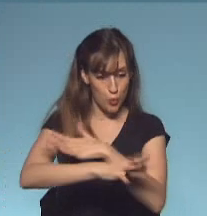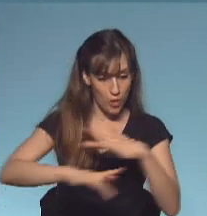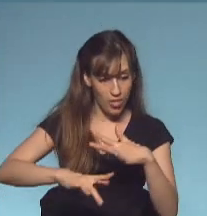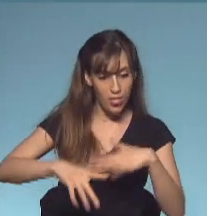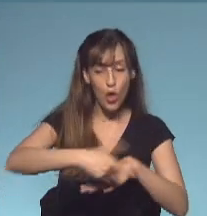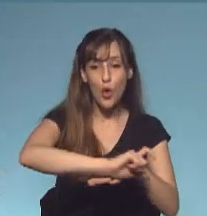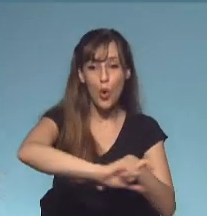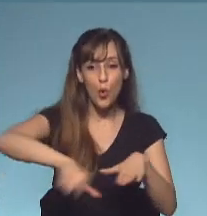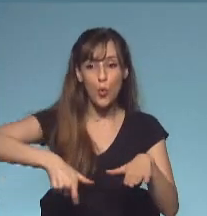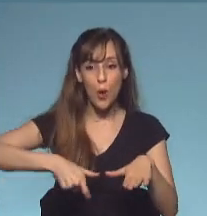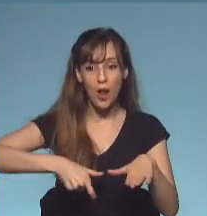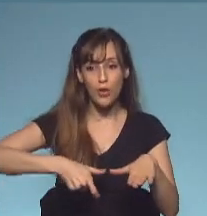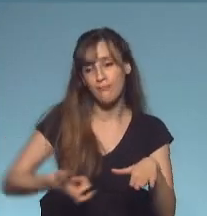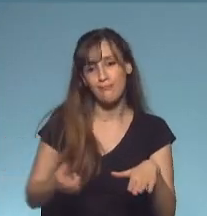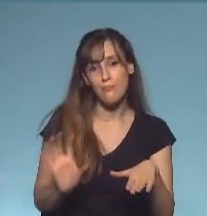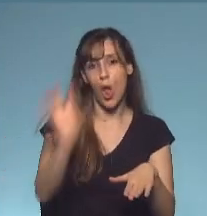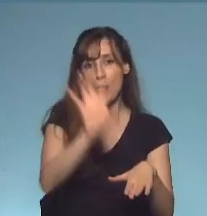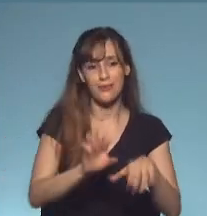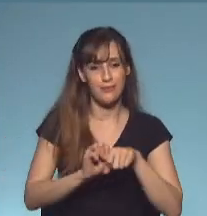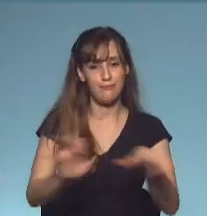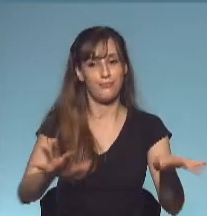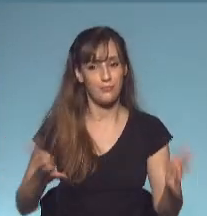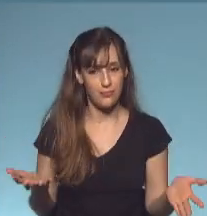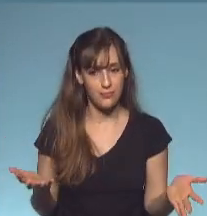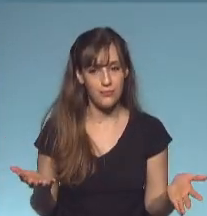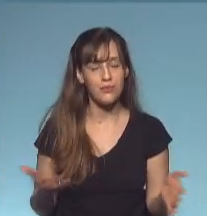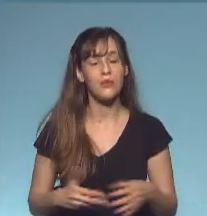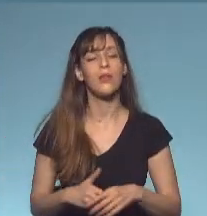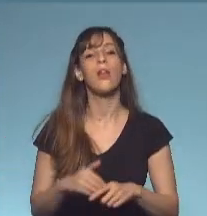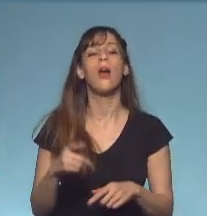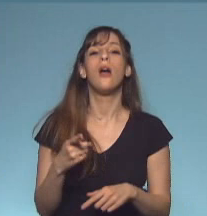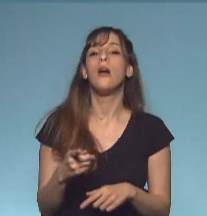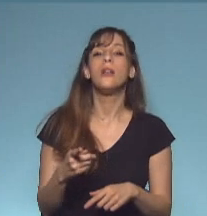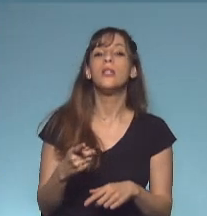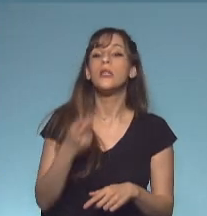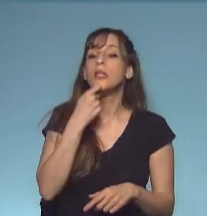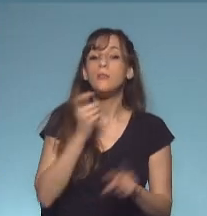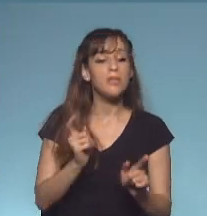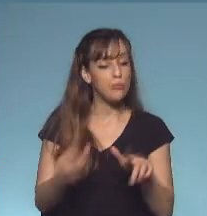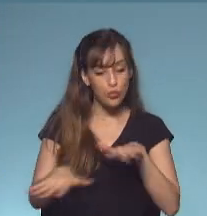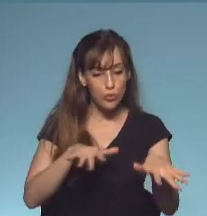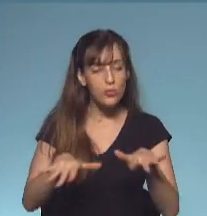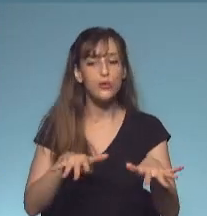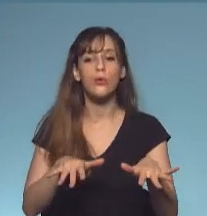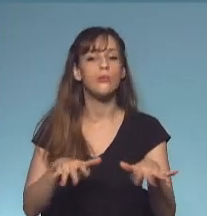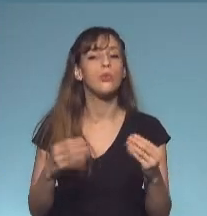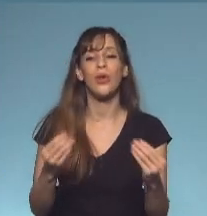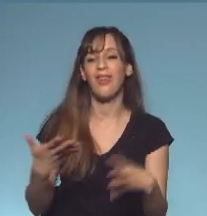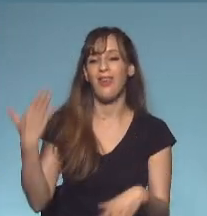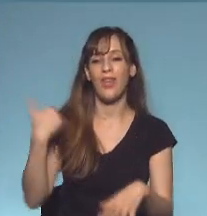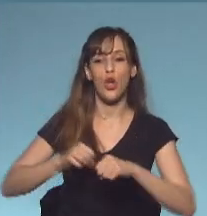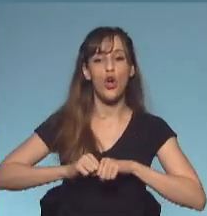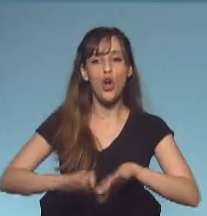va al interior. Y esto, ante una situación igual, porque cuando la ola llega